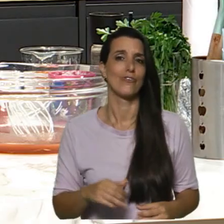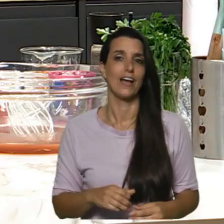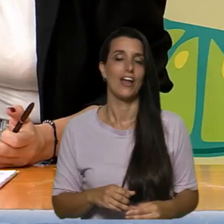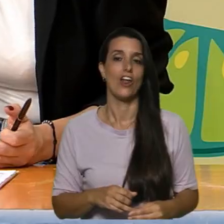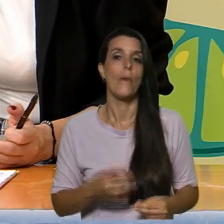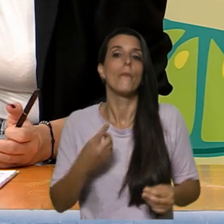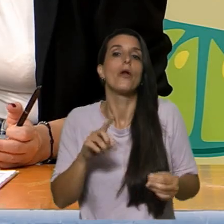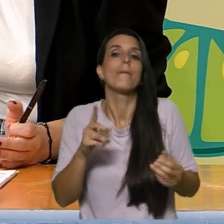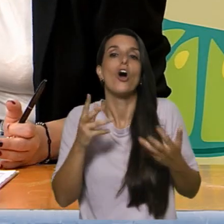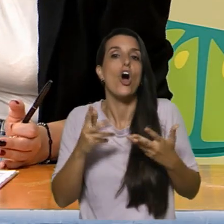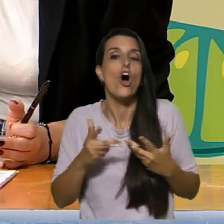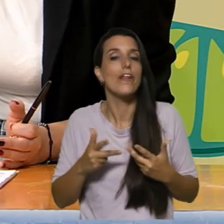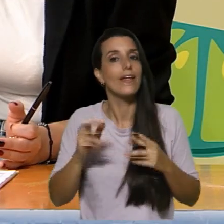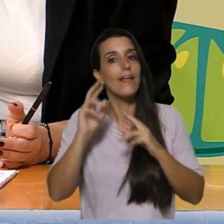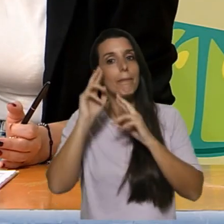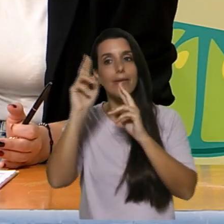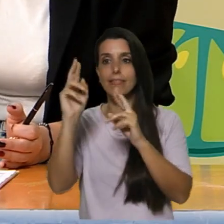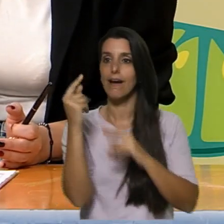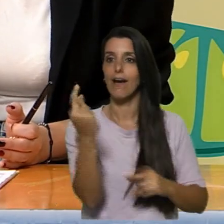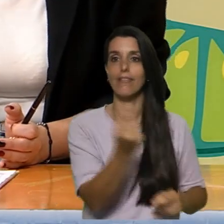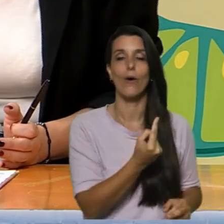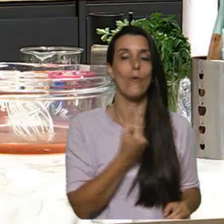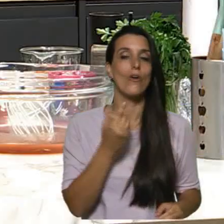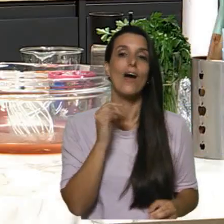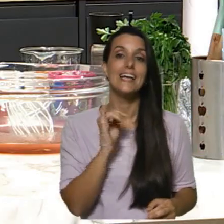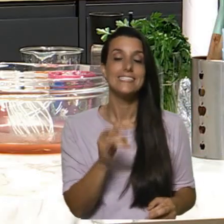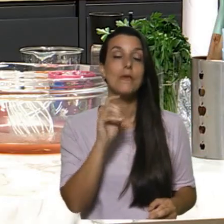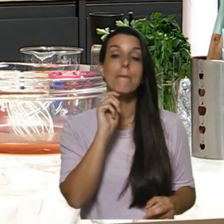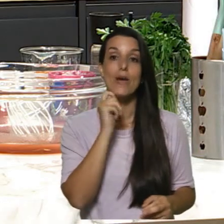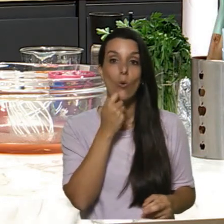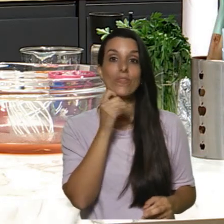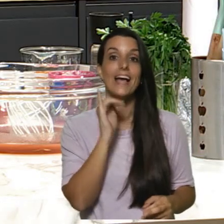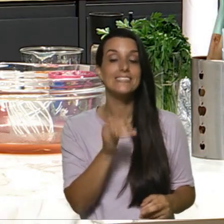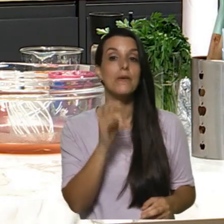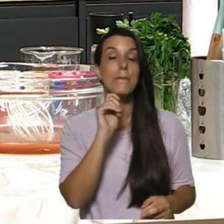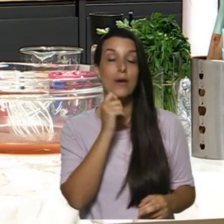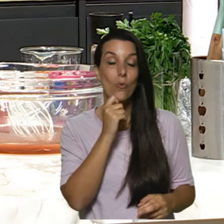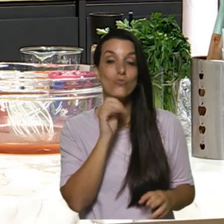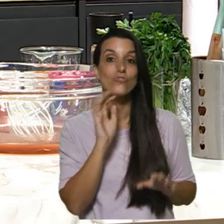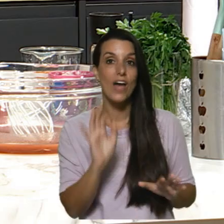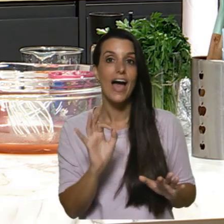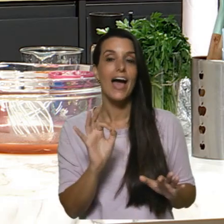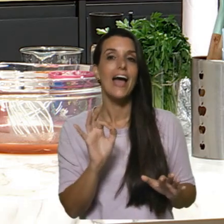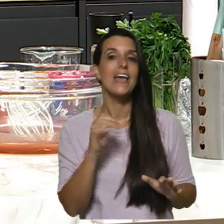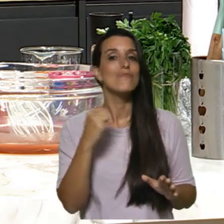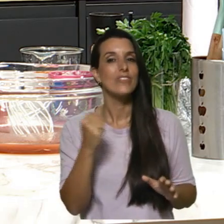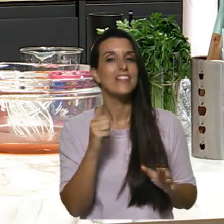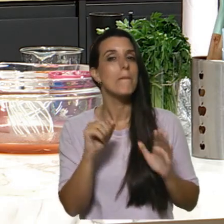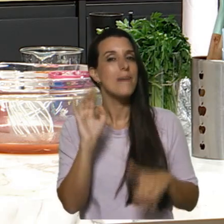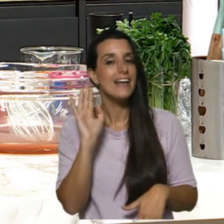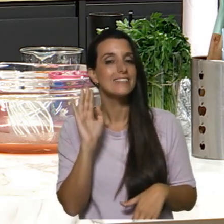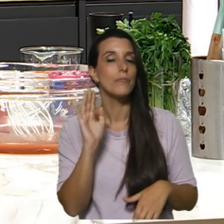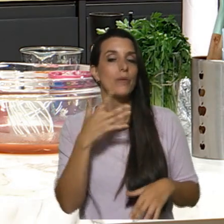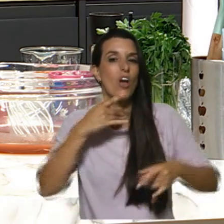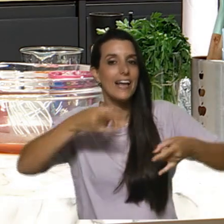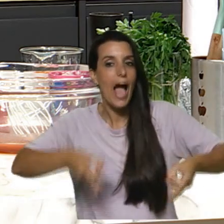pero estamos hablando del orden. Hay que respetar el orden de cada uno, Lorenzo. Lo que sí me gusta. Sí me gusta, me importa hasta más que la cama, a lo mejor sí